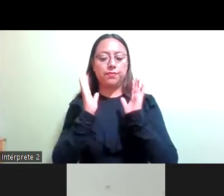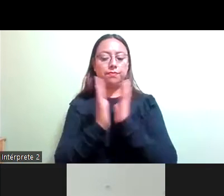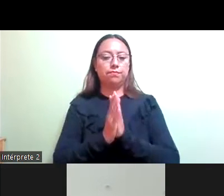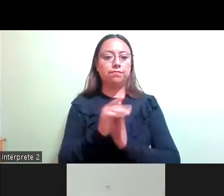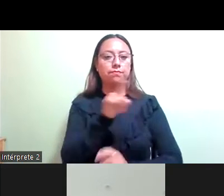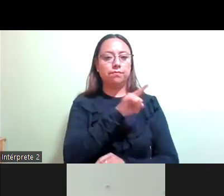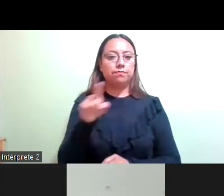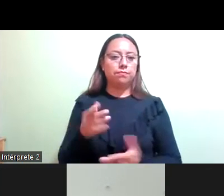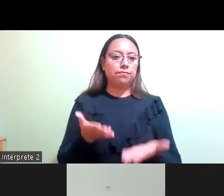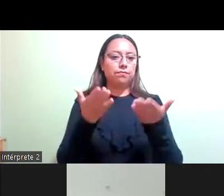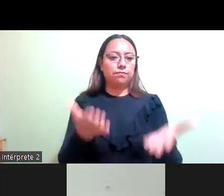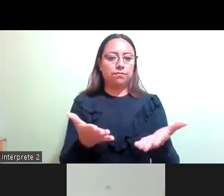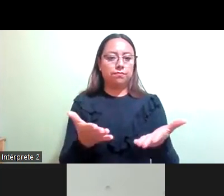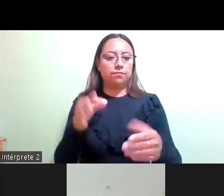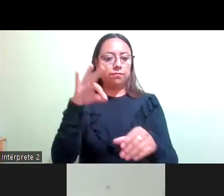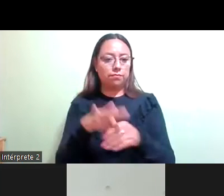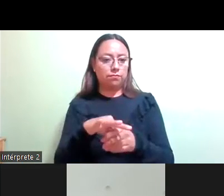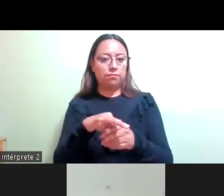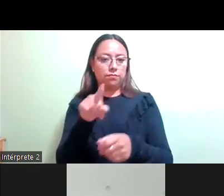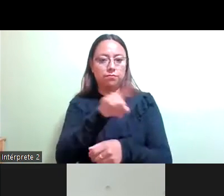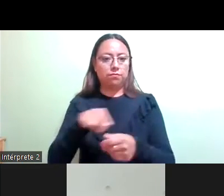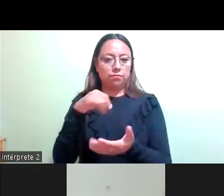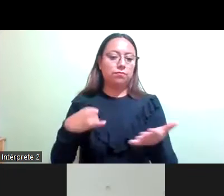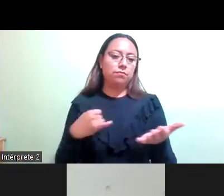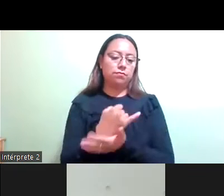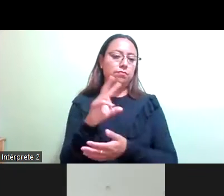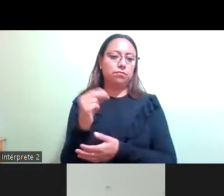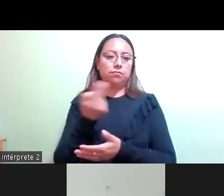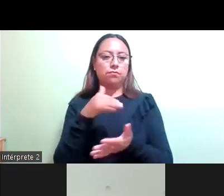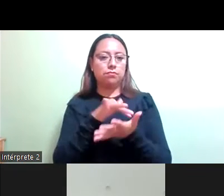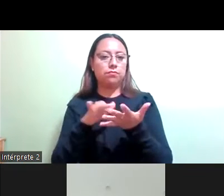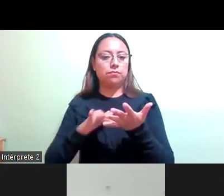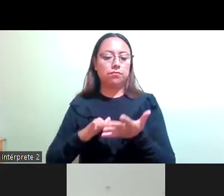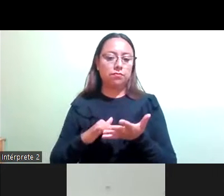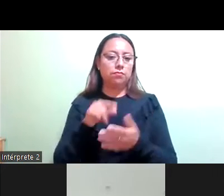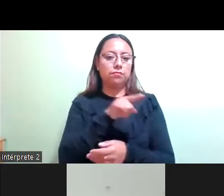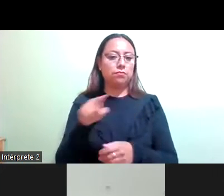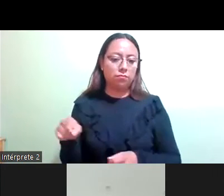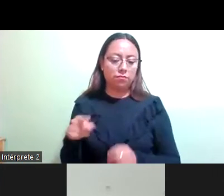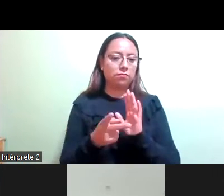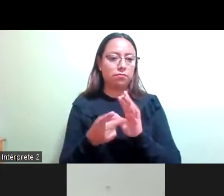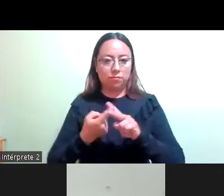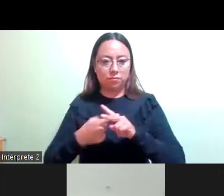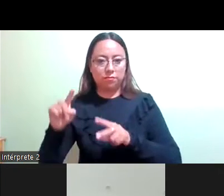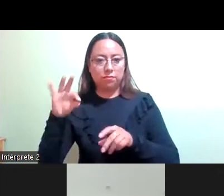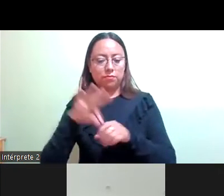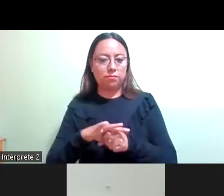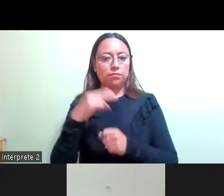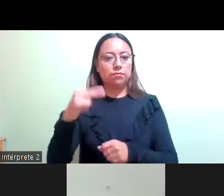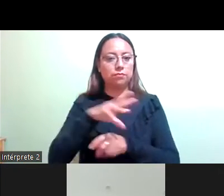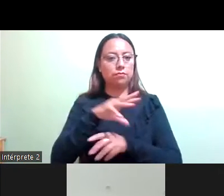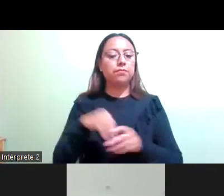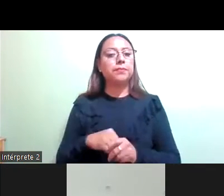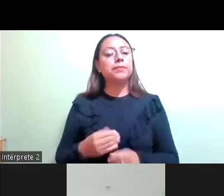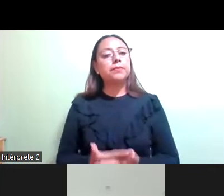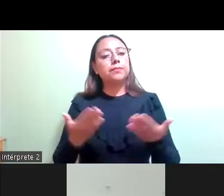consideración dispensando su lectura y, de no haber intervenciones, proceder con la votación nominal. Está a consideración